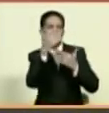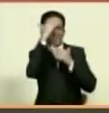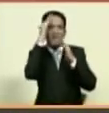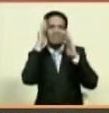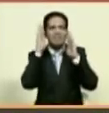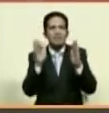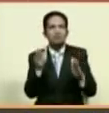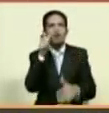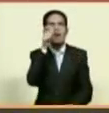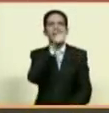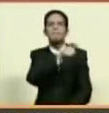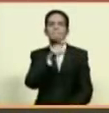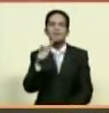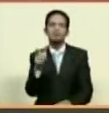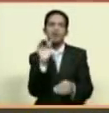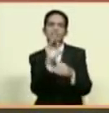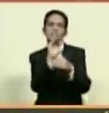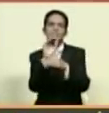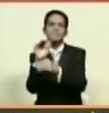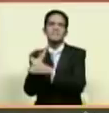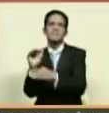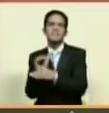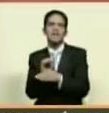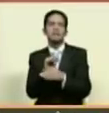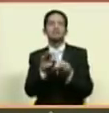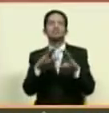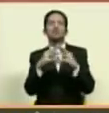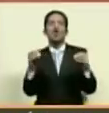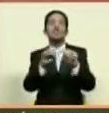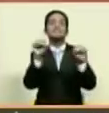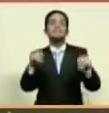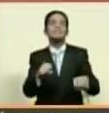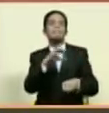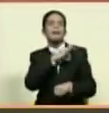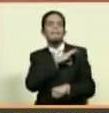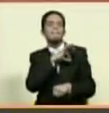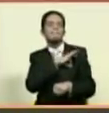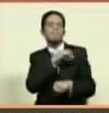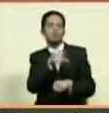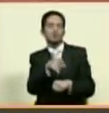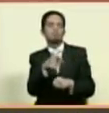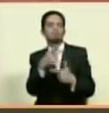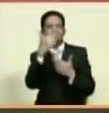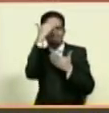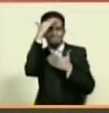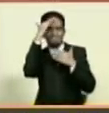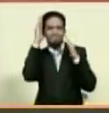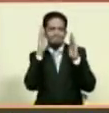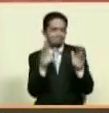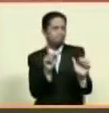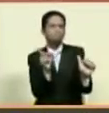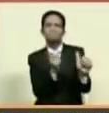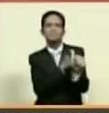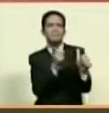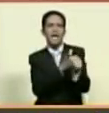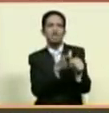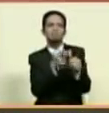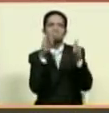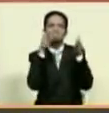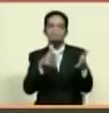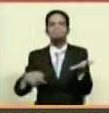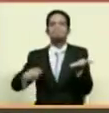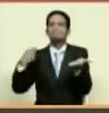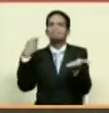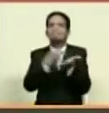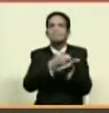sectores protegidos, al sistema de protección, tener máxima atención, prioridad en la inversión